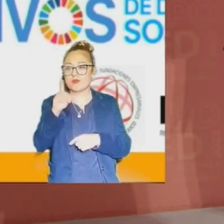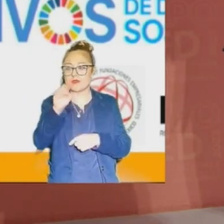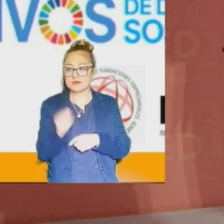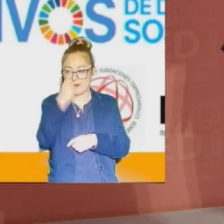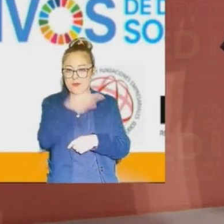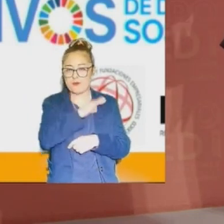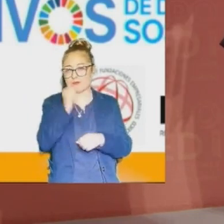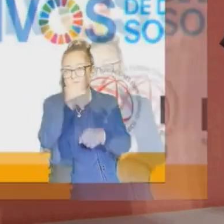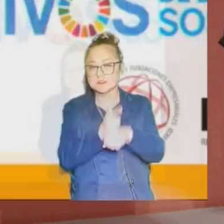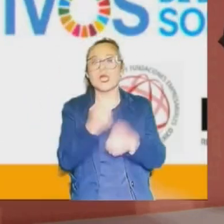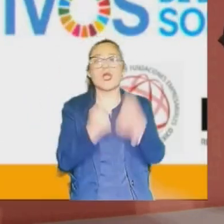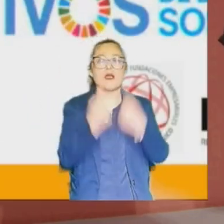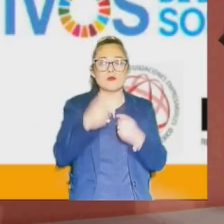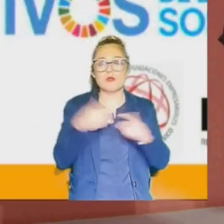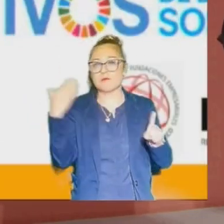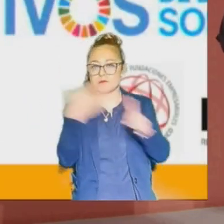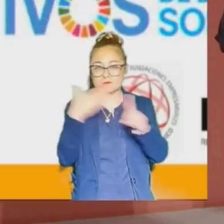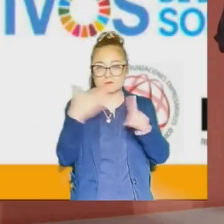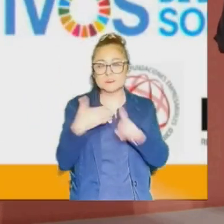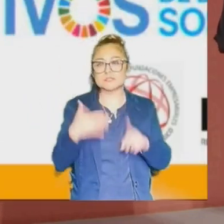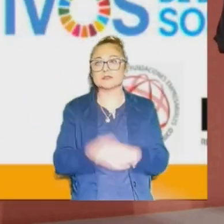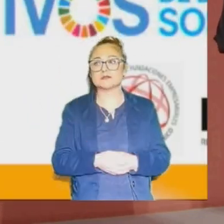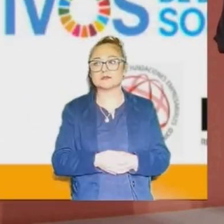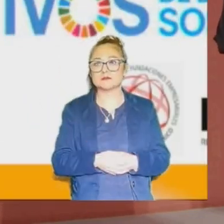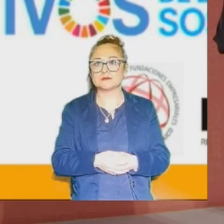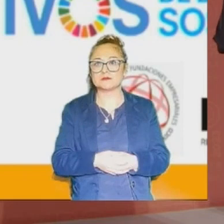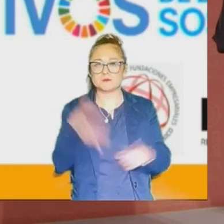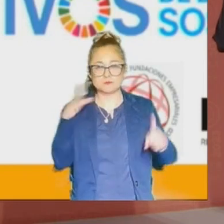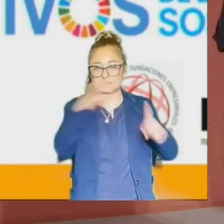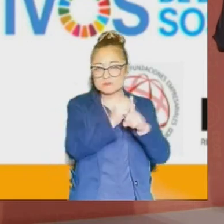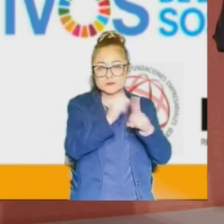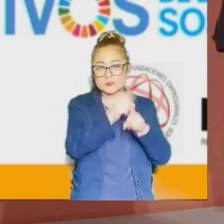identificar 1 o 2 metas que vayan a ustedes a trabajar.